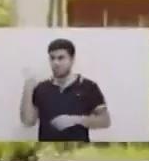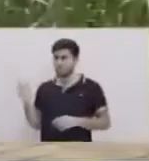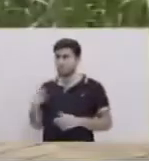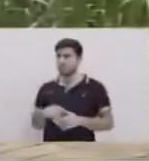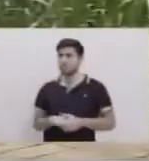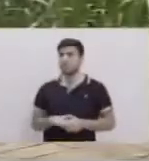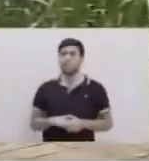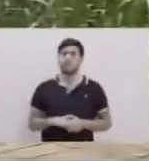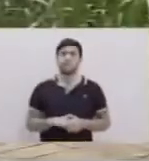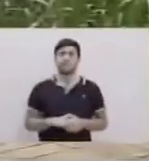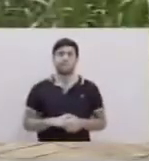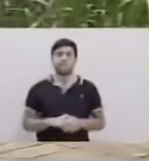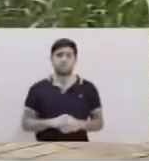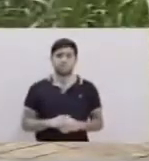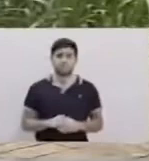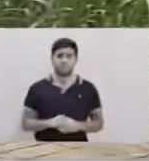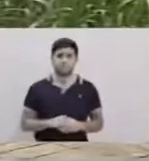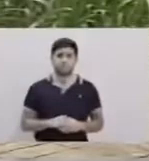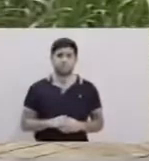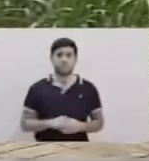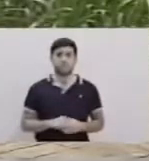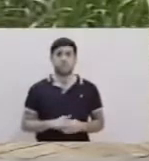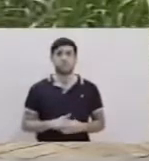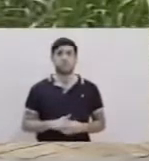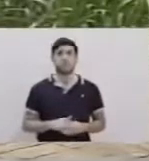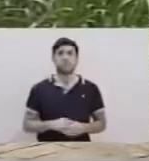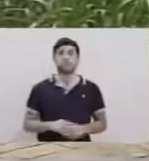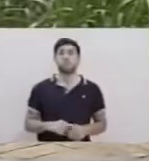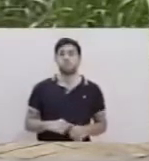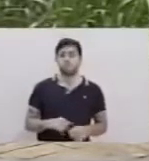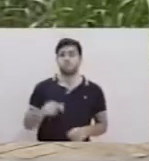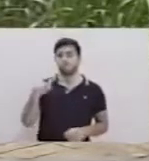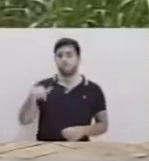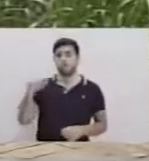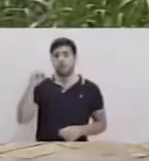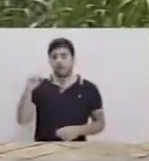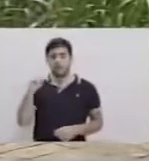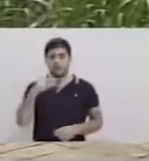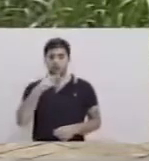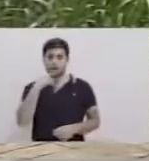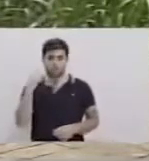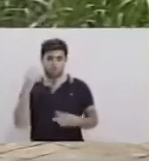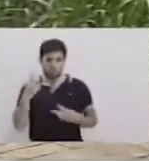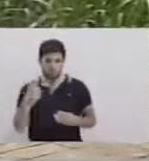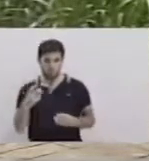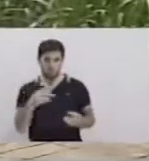3. 4 más 4, 8. Es el turno del color rojo.